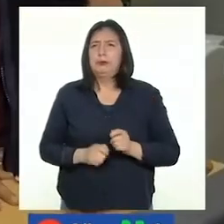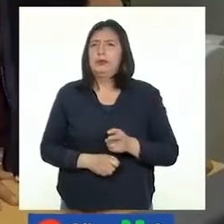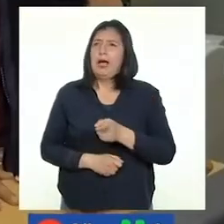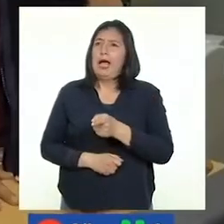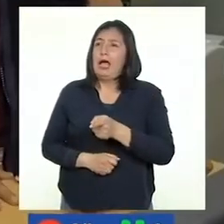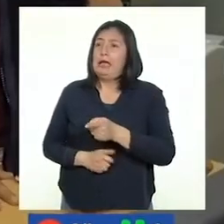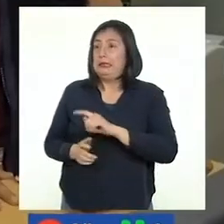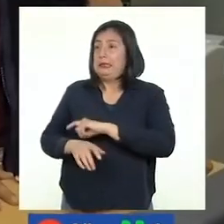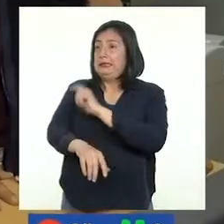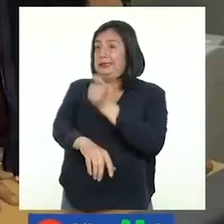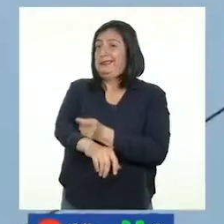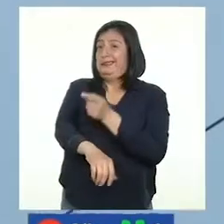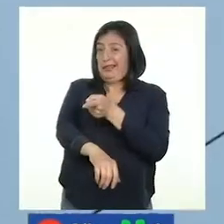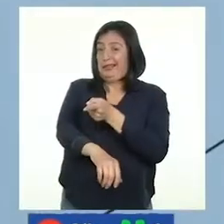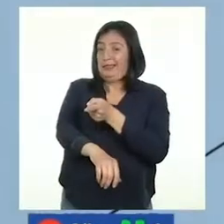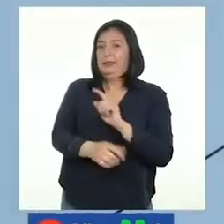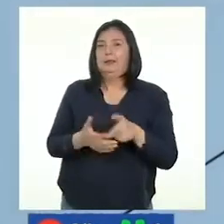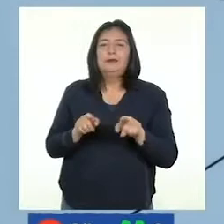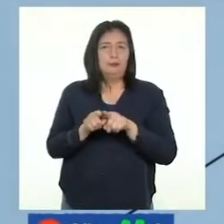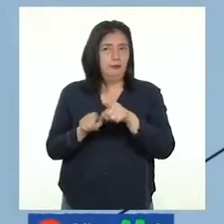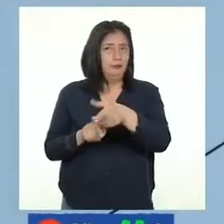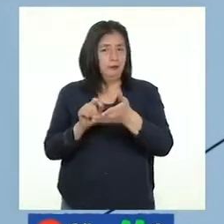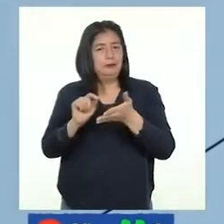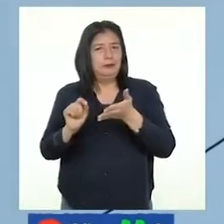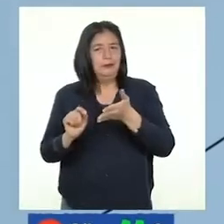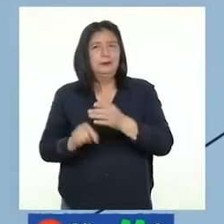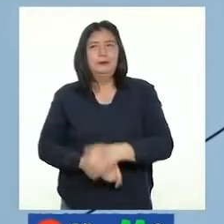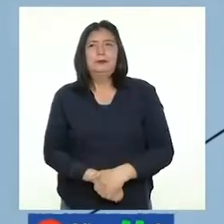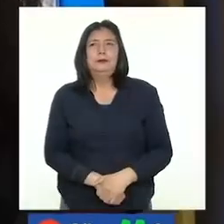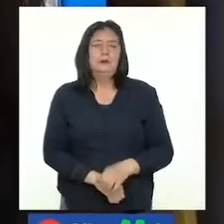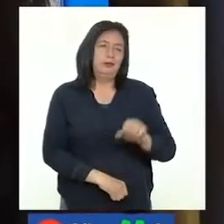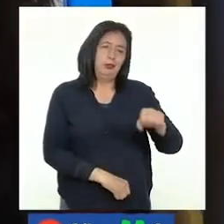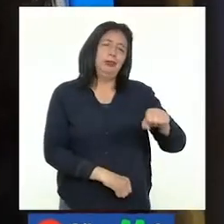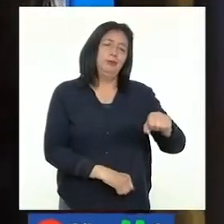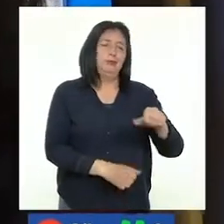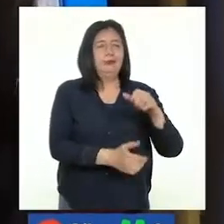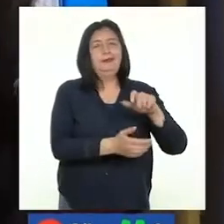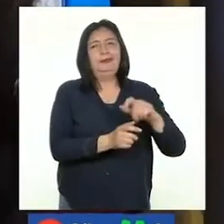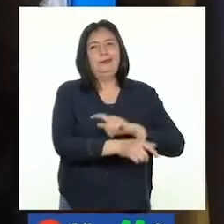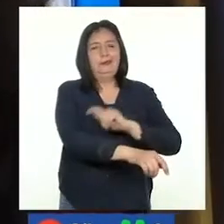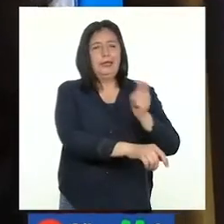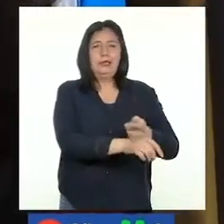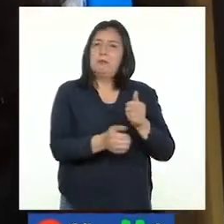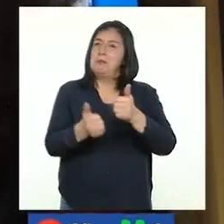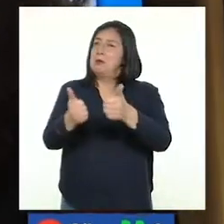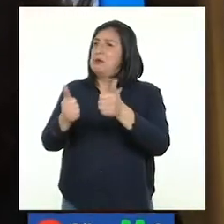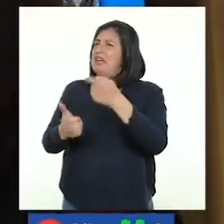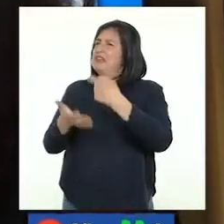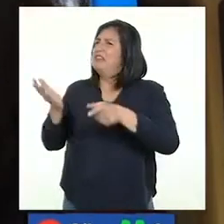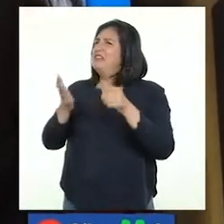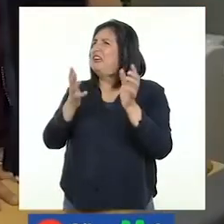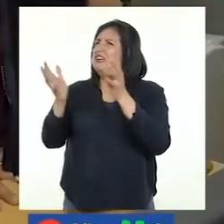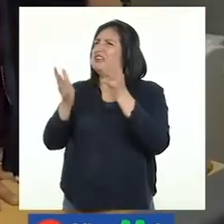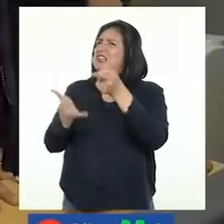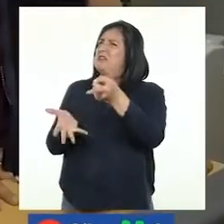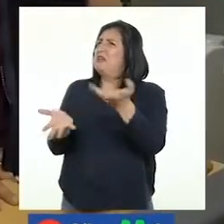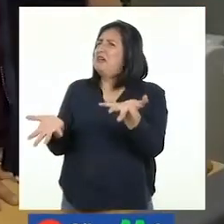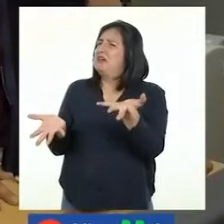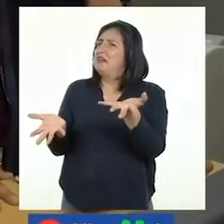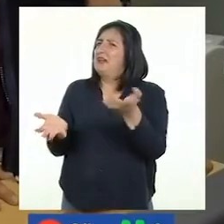Y Tacna, ¿no? Tiene ahí la parte alta. Y Tacna. Muy bien, ¿qué tipo de clima ese es?